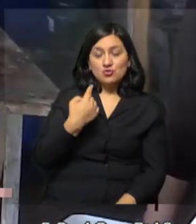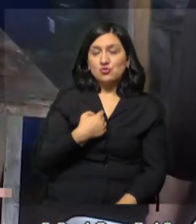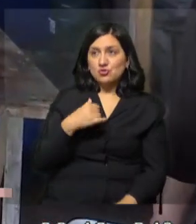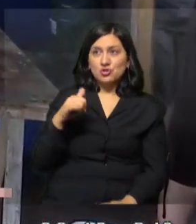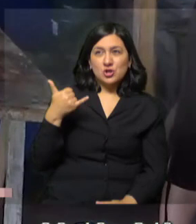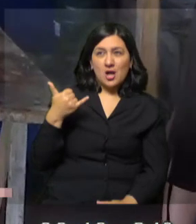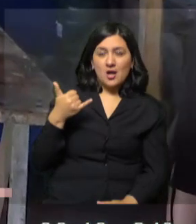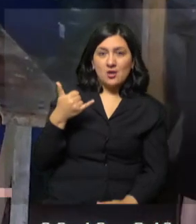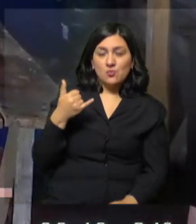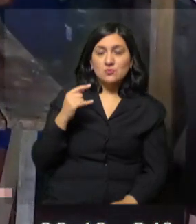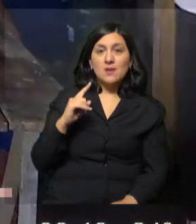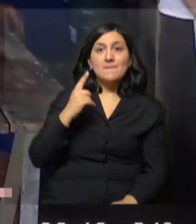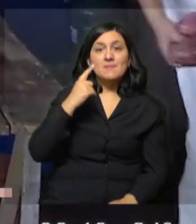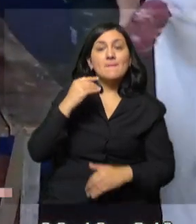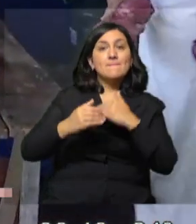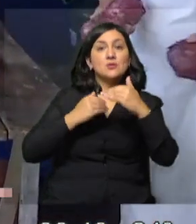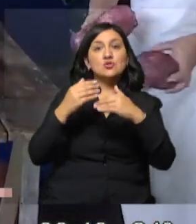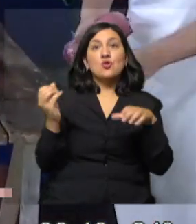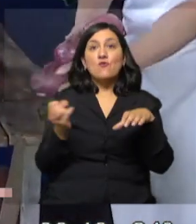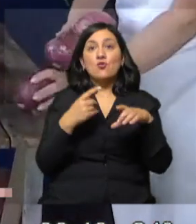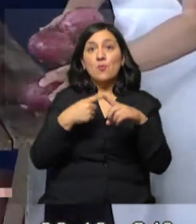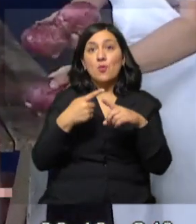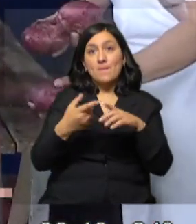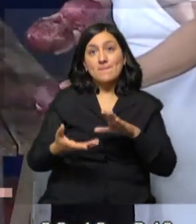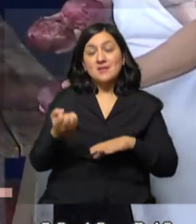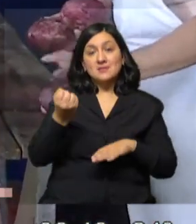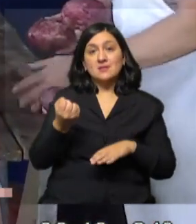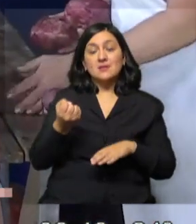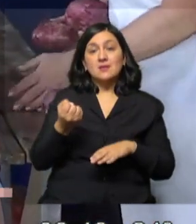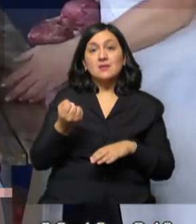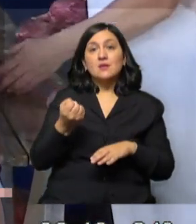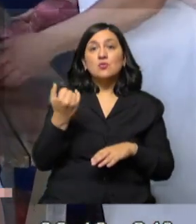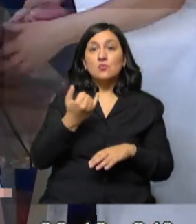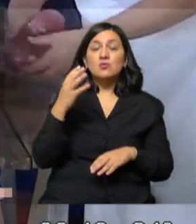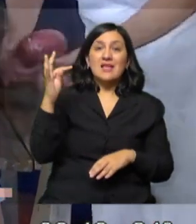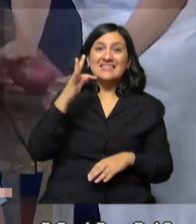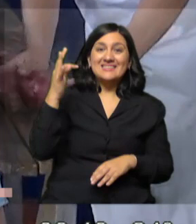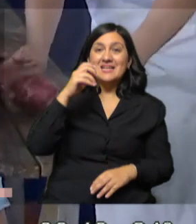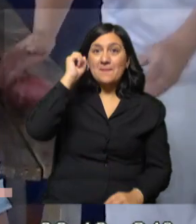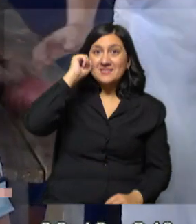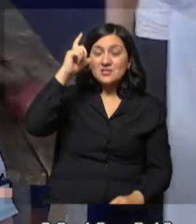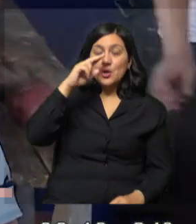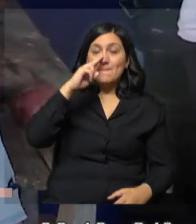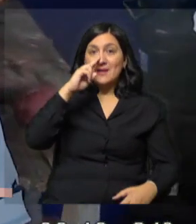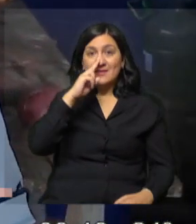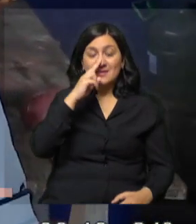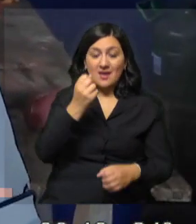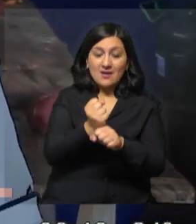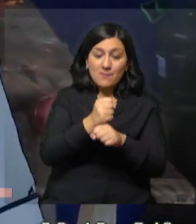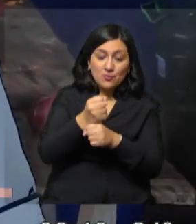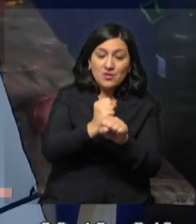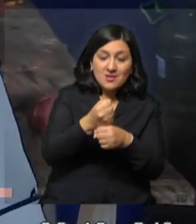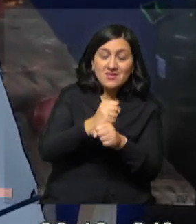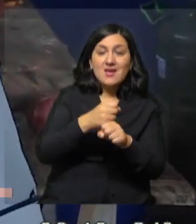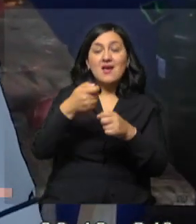tuvimos el primer proceso de los fondos por más y tuvimos talleres de capacitación en panadería, repostería,